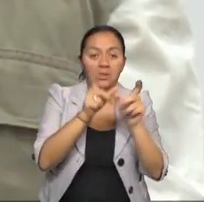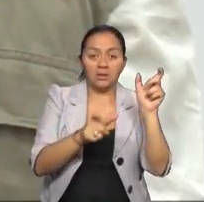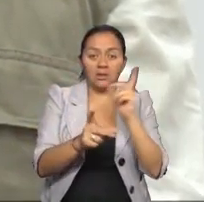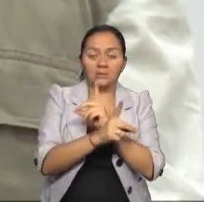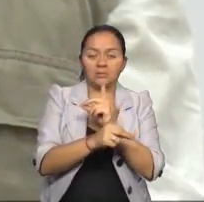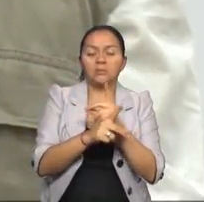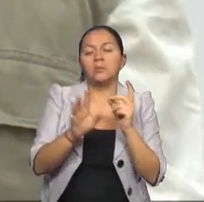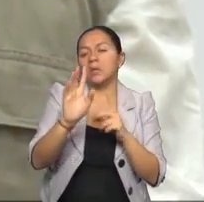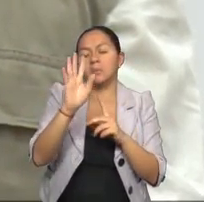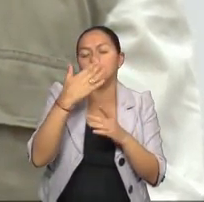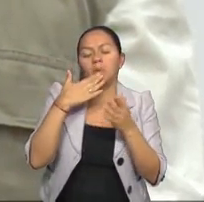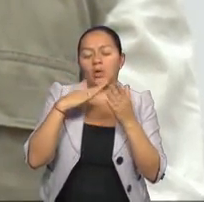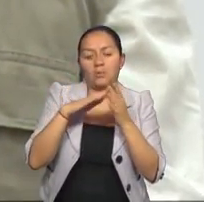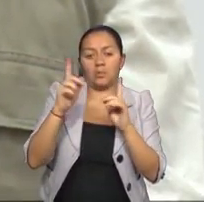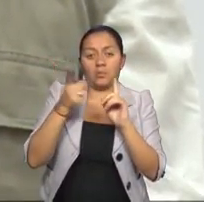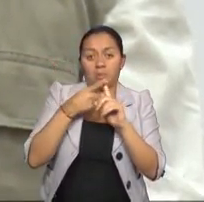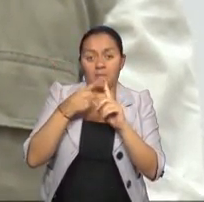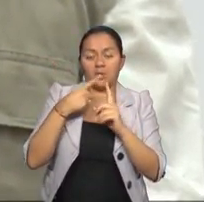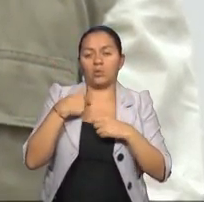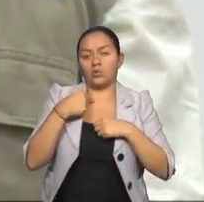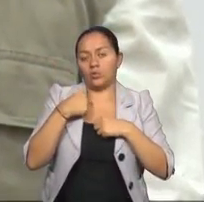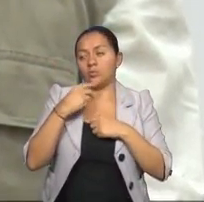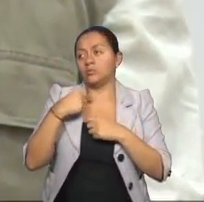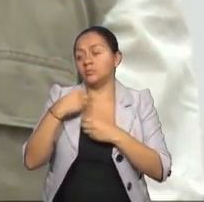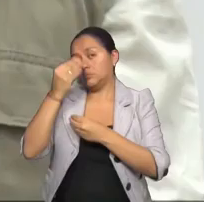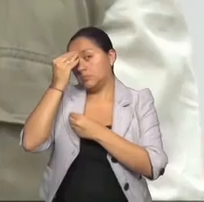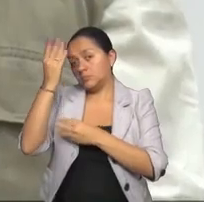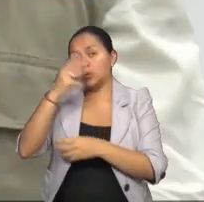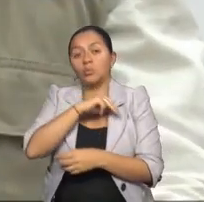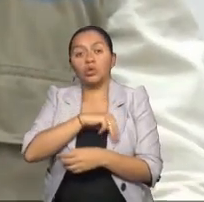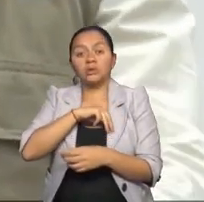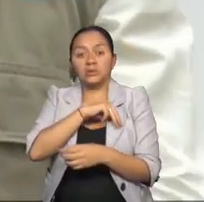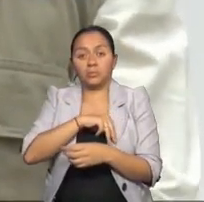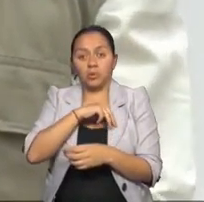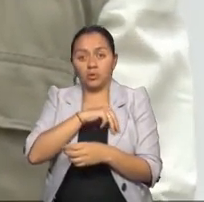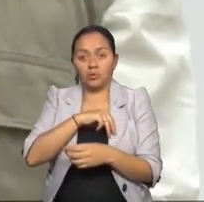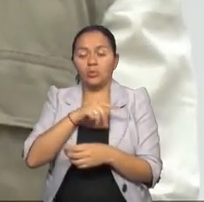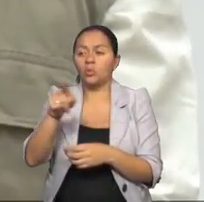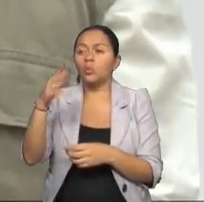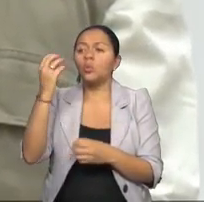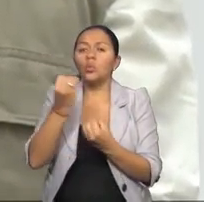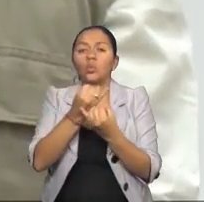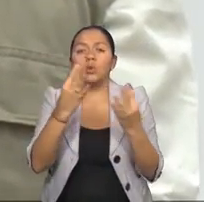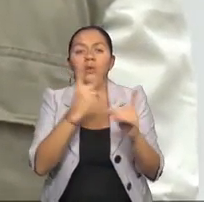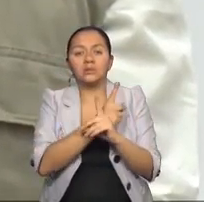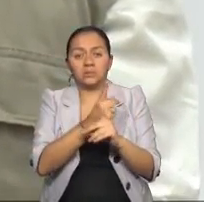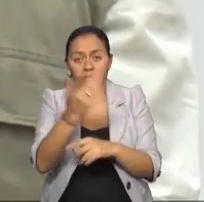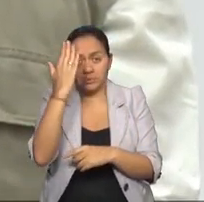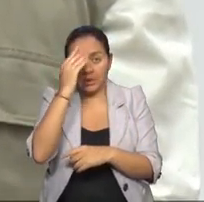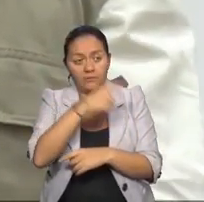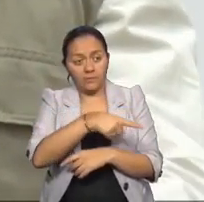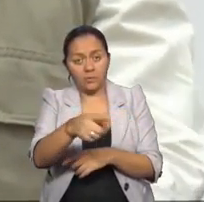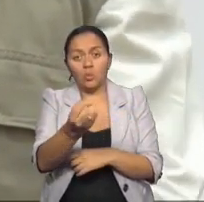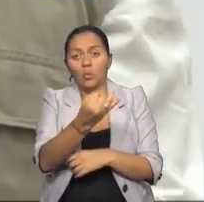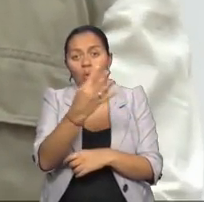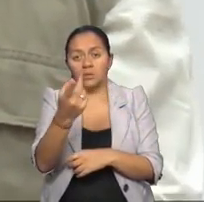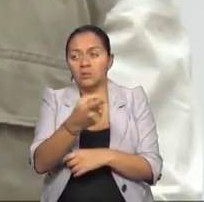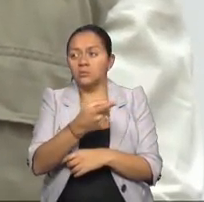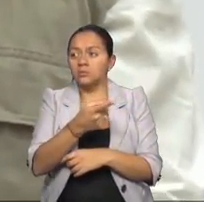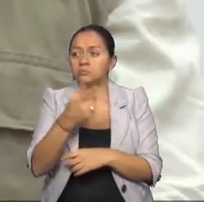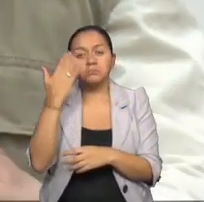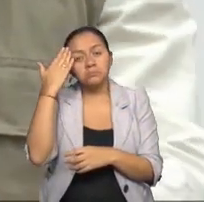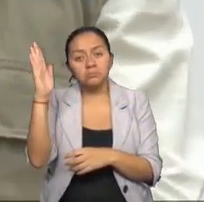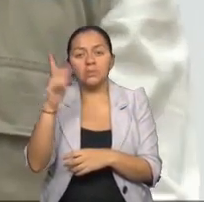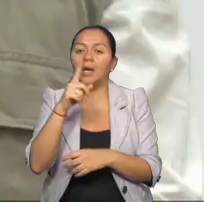que le decimos al estado en su representación municipal es conozca cuántas personas tienen con discapacidad cuántas personas